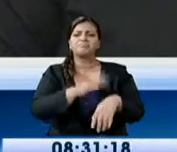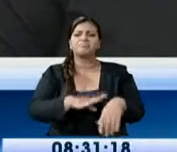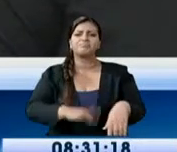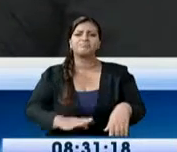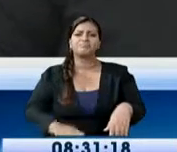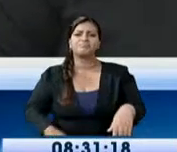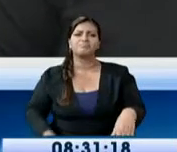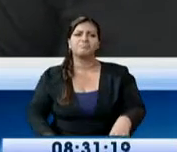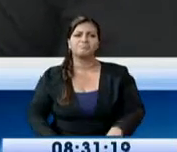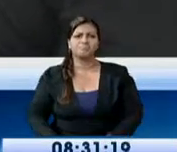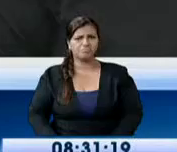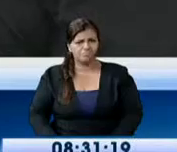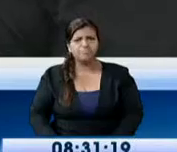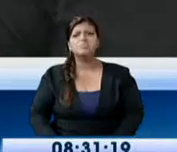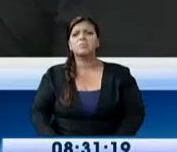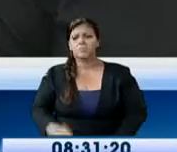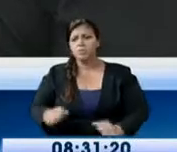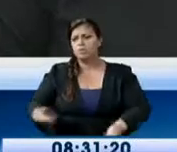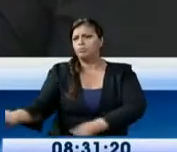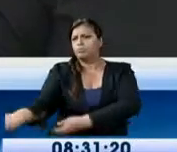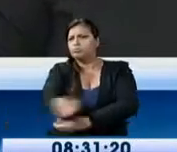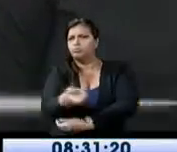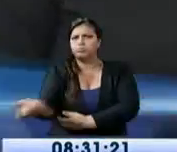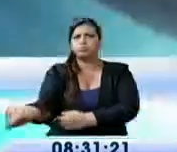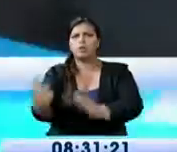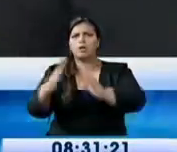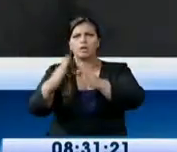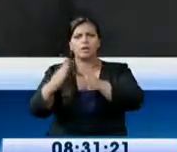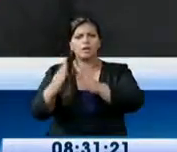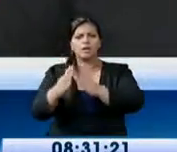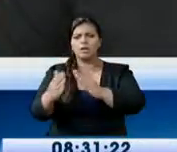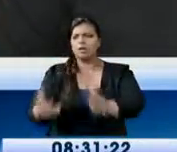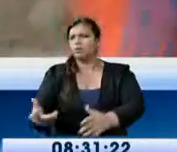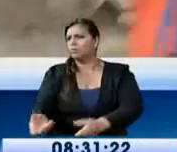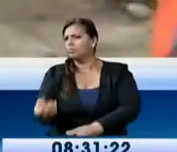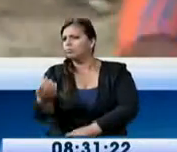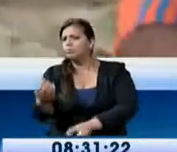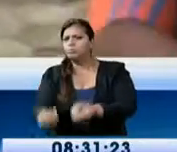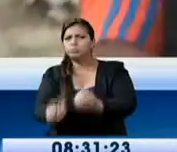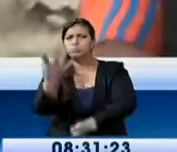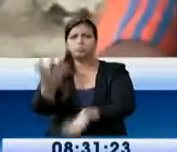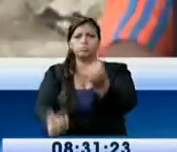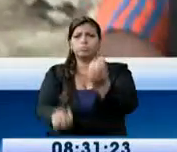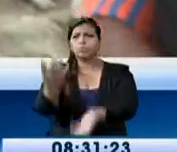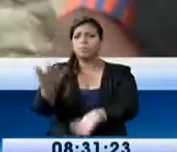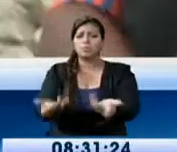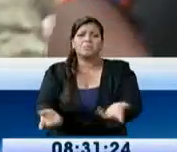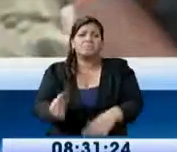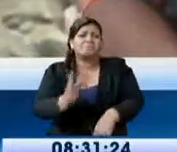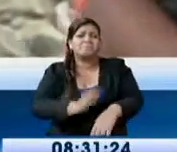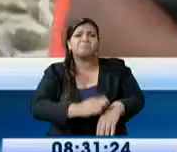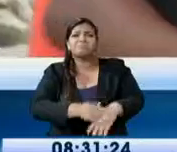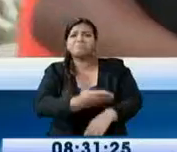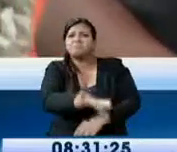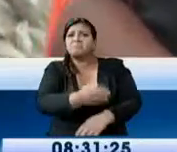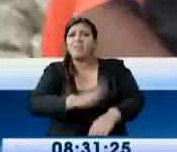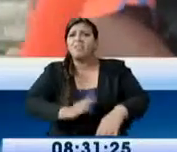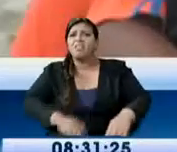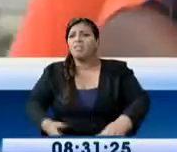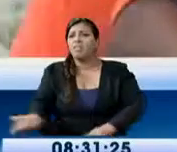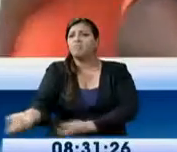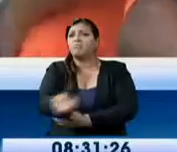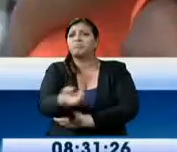podía salvar. Se podía salvar. Para mí sí se podía salvar. Escenas de dolor se presenció entre los miembros de la familia que vivía en